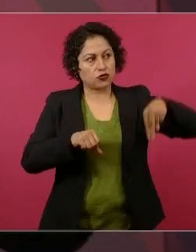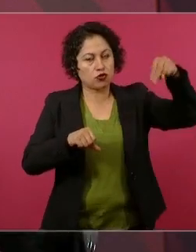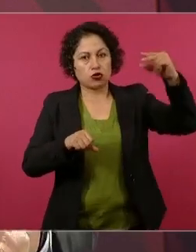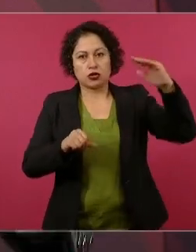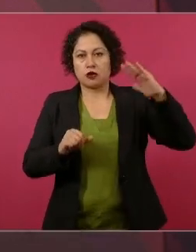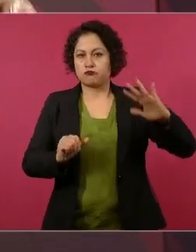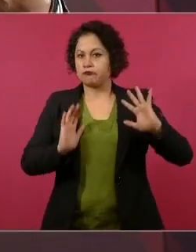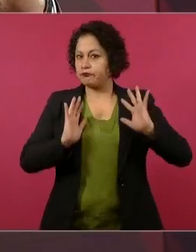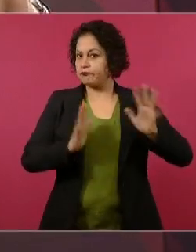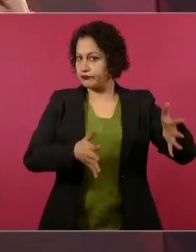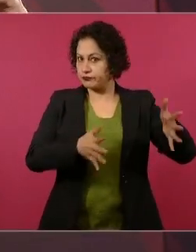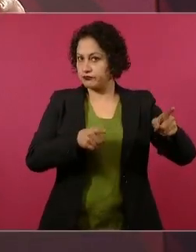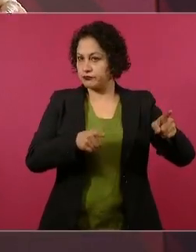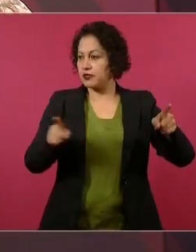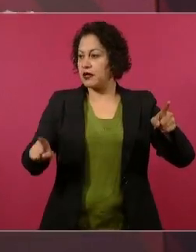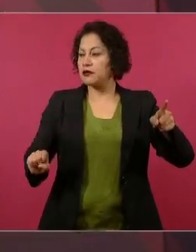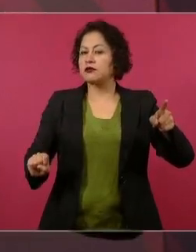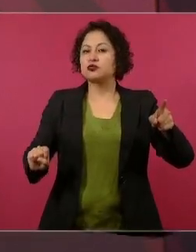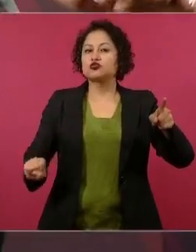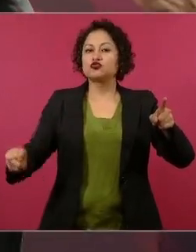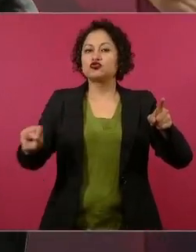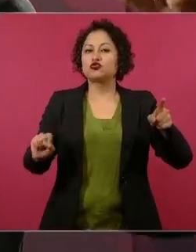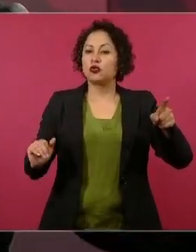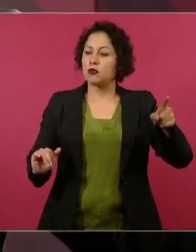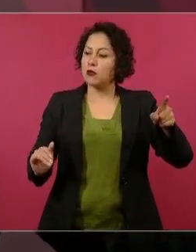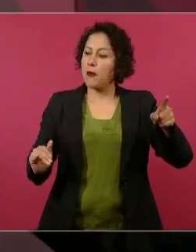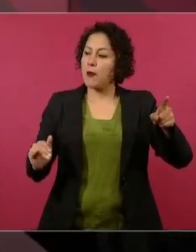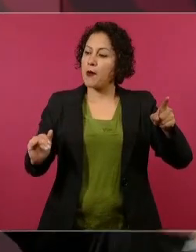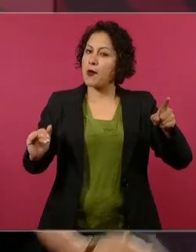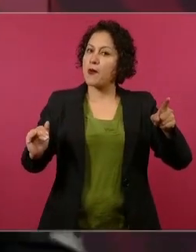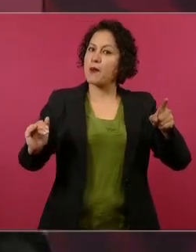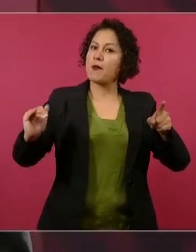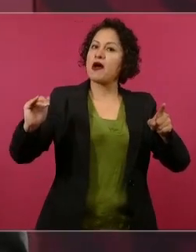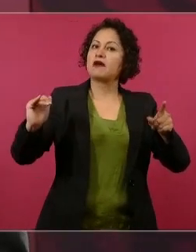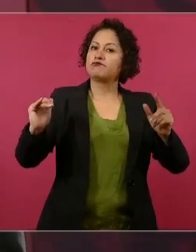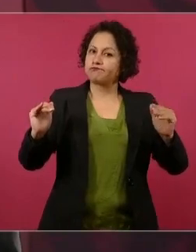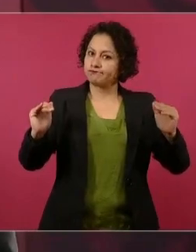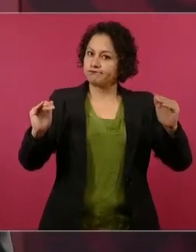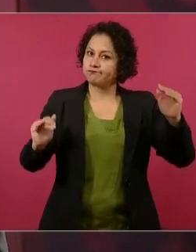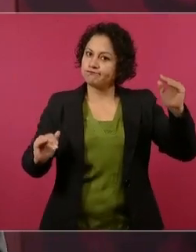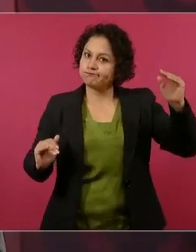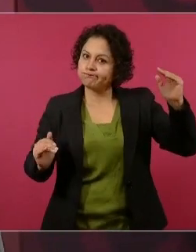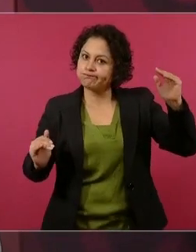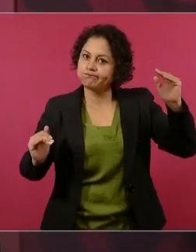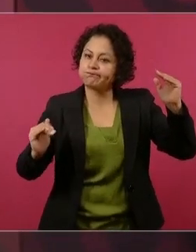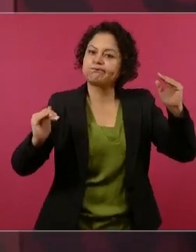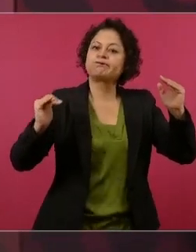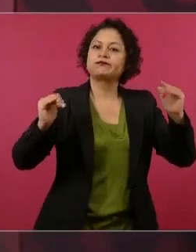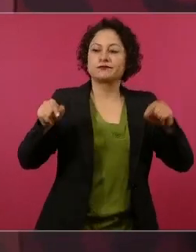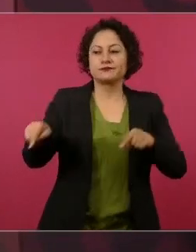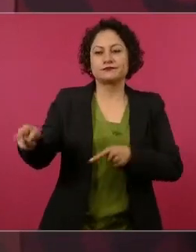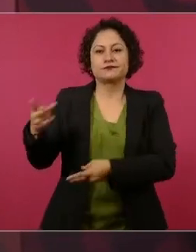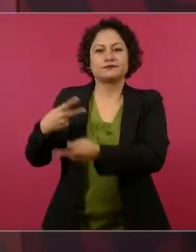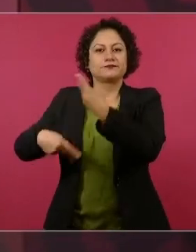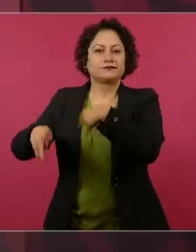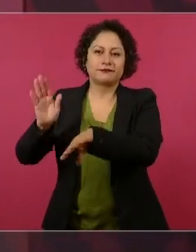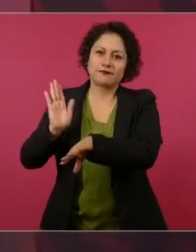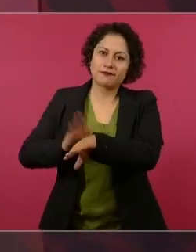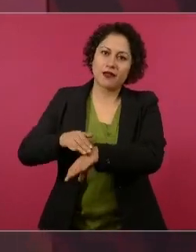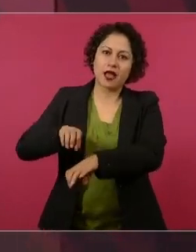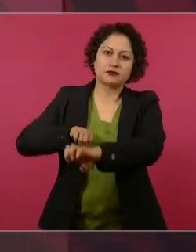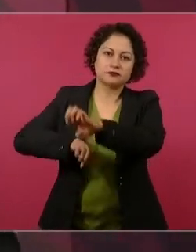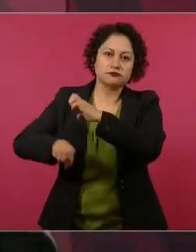Claro, ya se va a estabilizar porque ya se están terminando las obras de